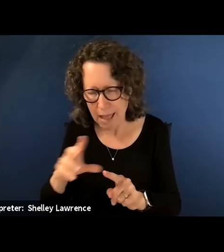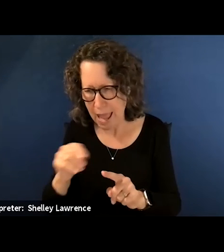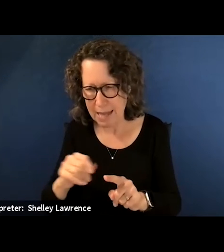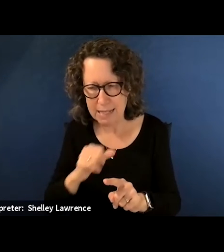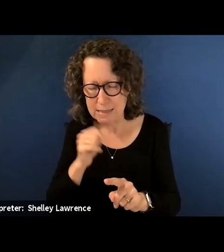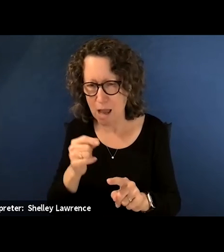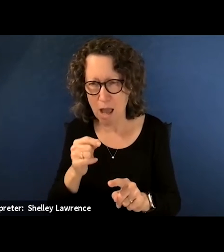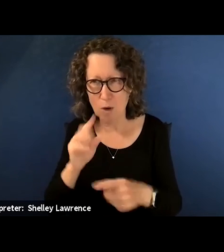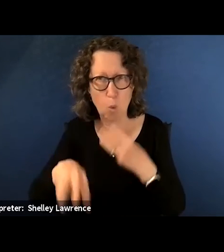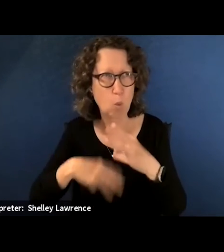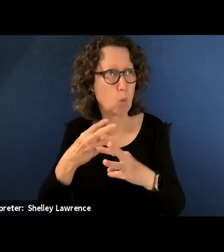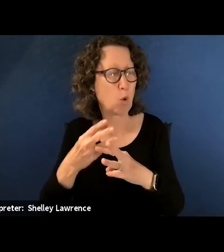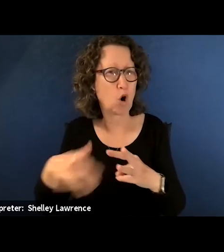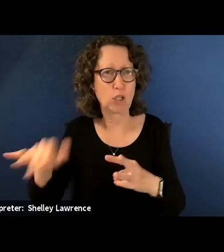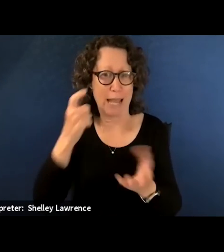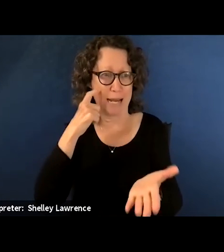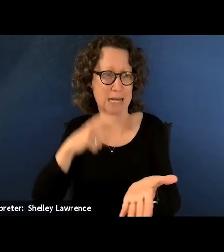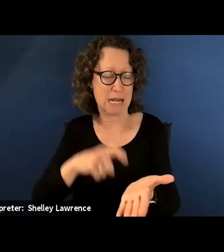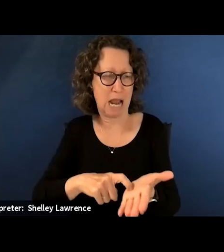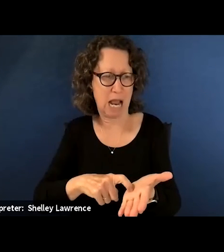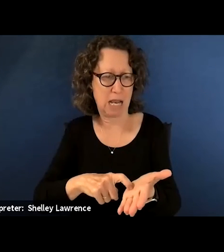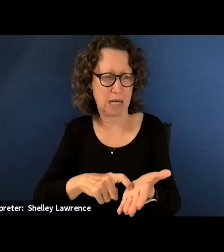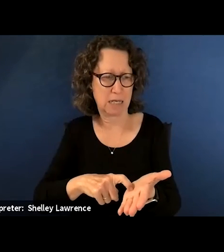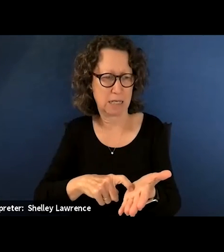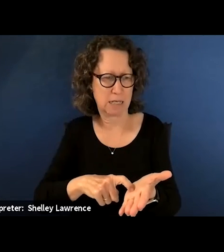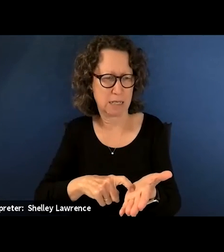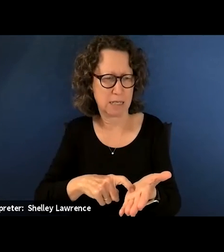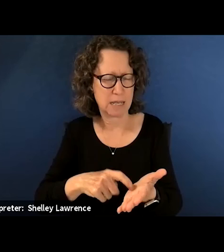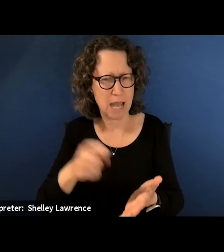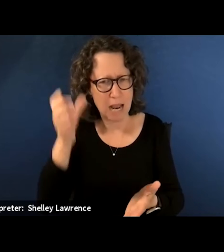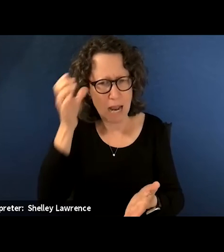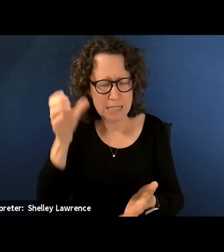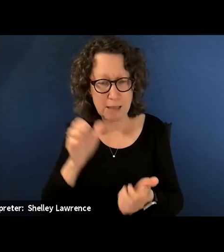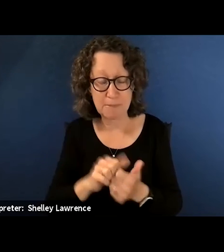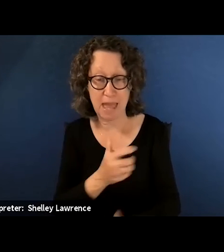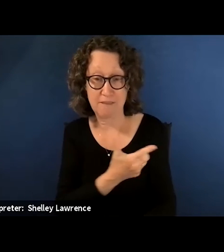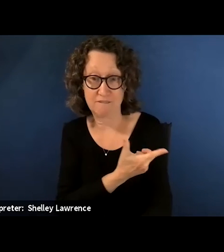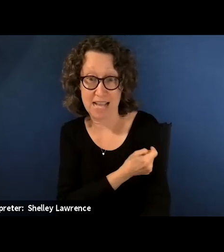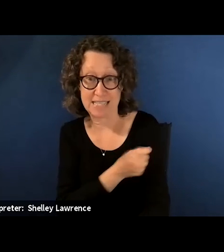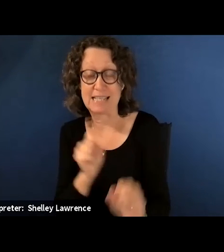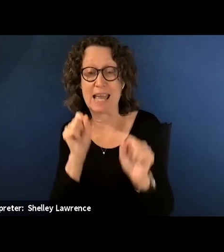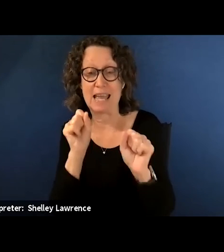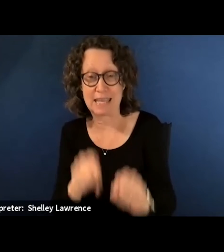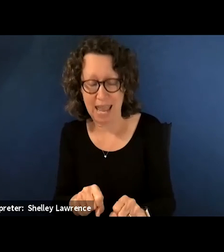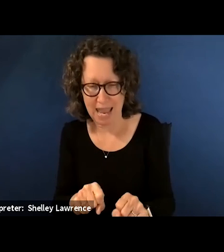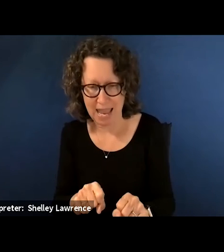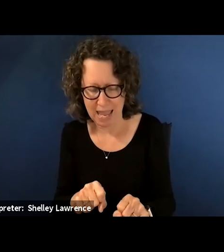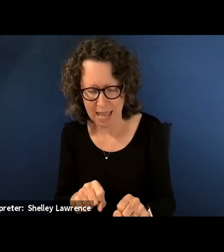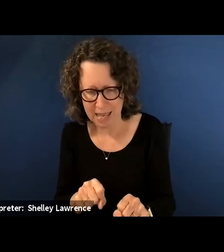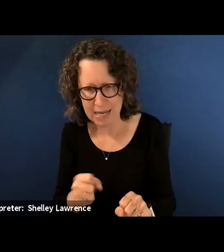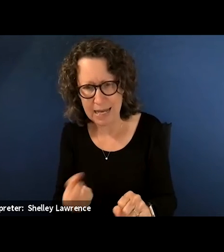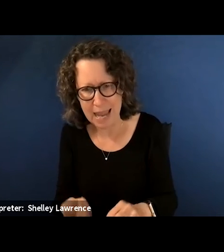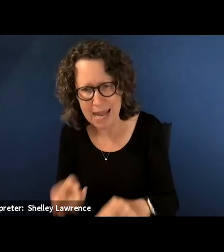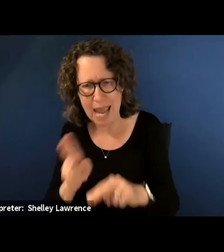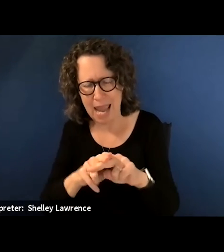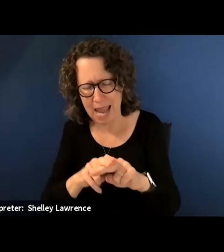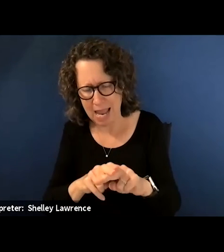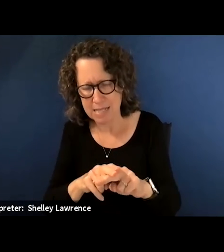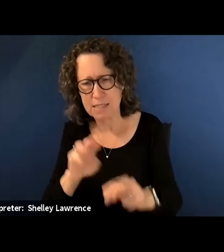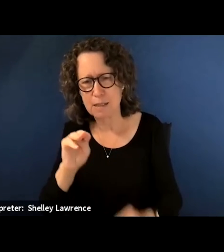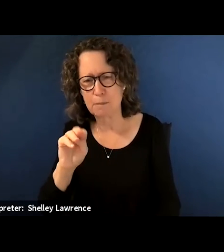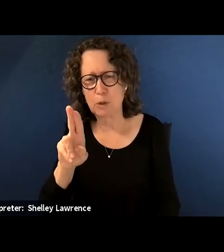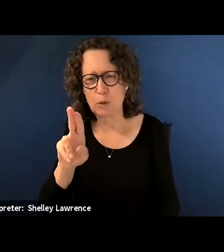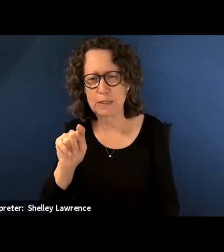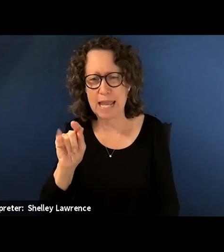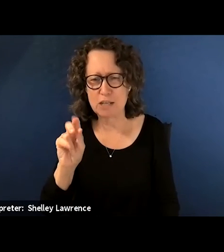la infección de vacunas, pues todo esto es un concepto en donde la vacuna